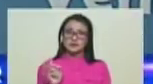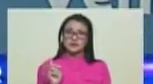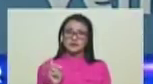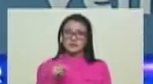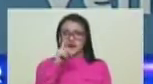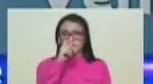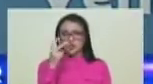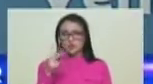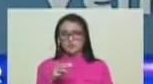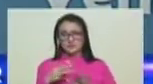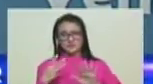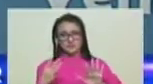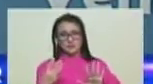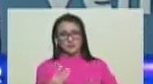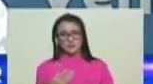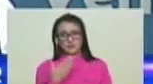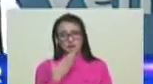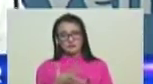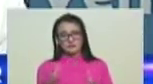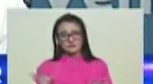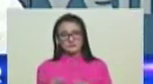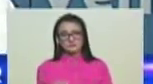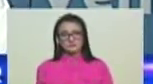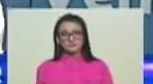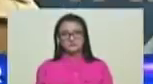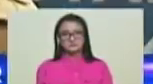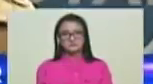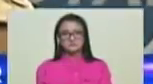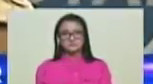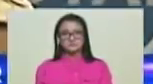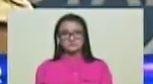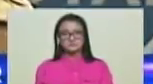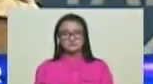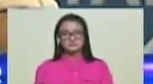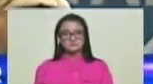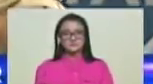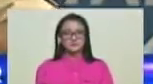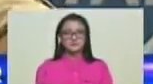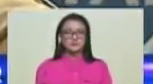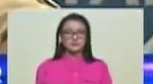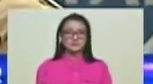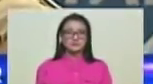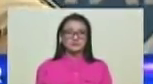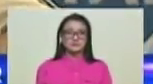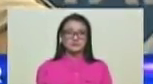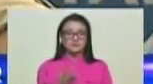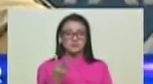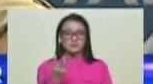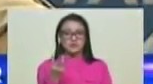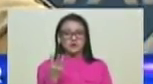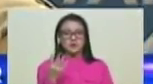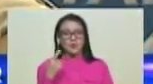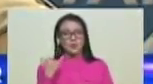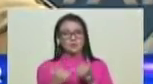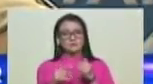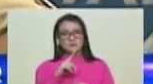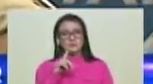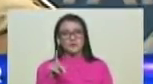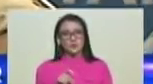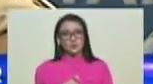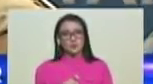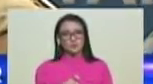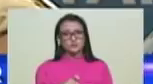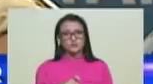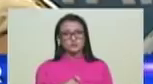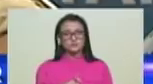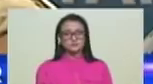año 2018. Muchas gracias. La cuarta y última pregunta la realiza la colega Lucía Newman de